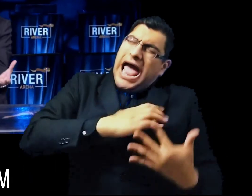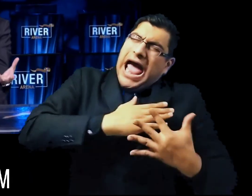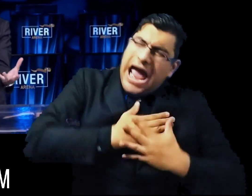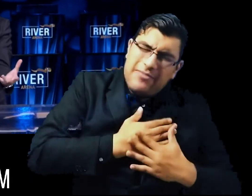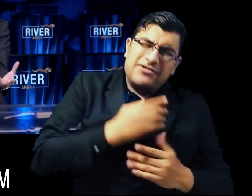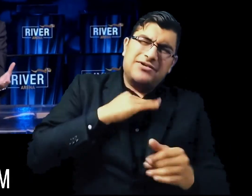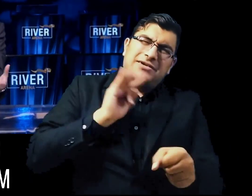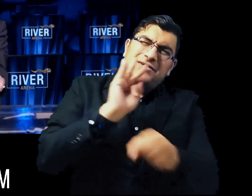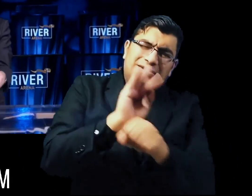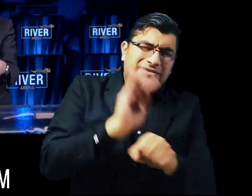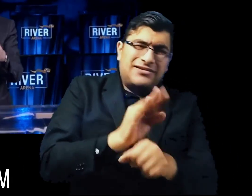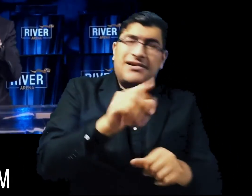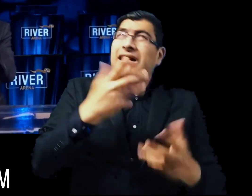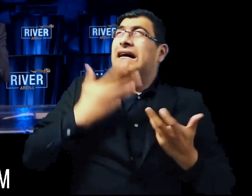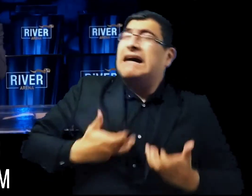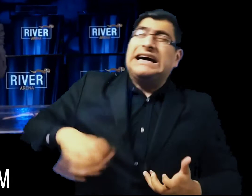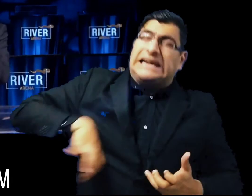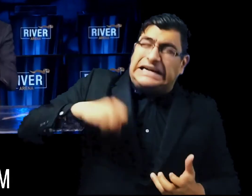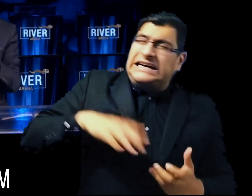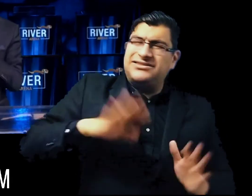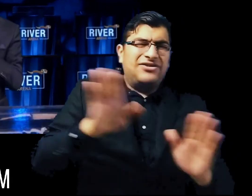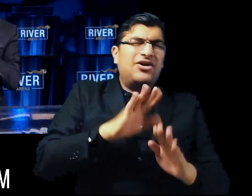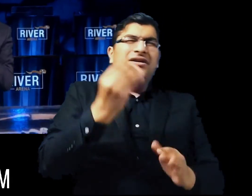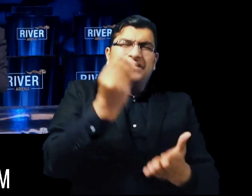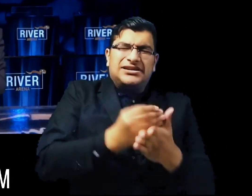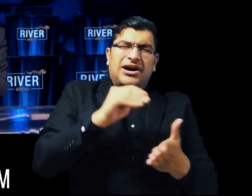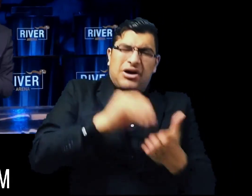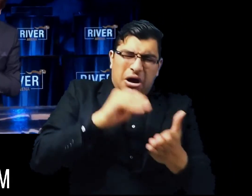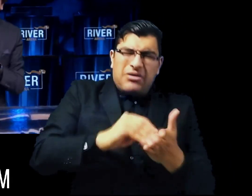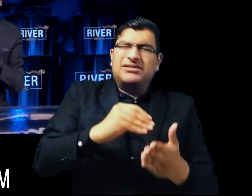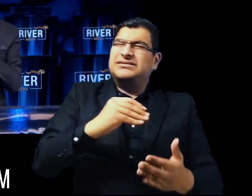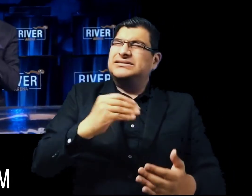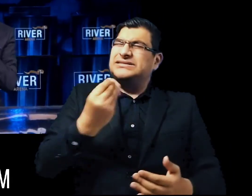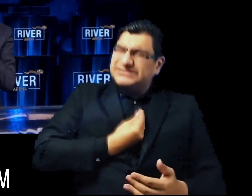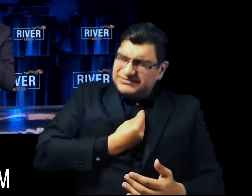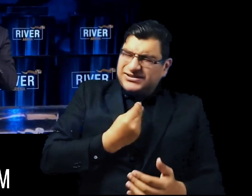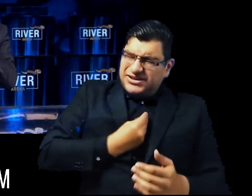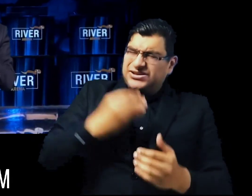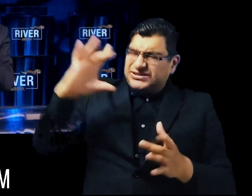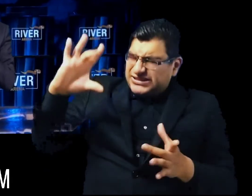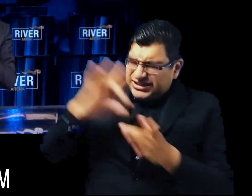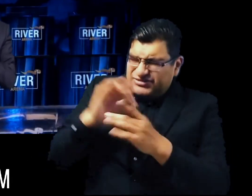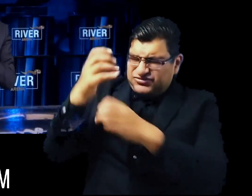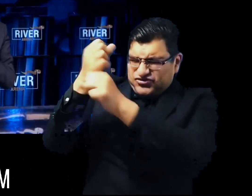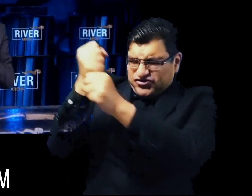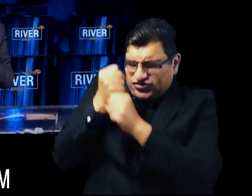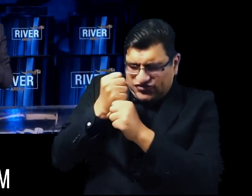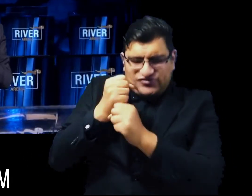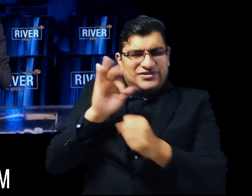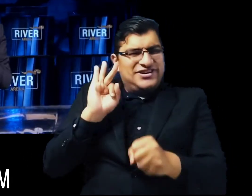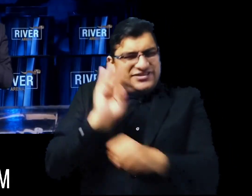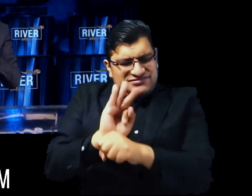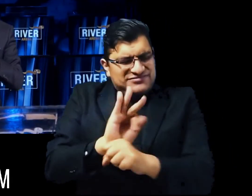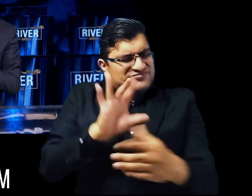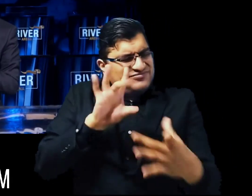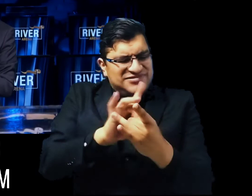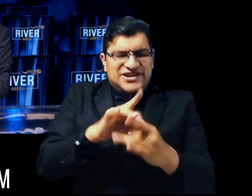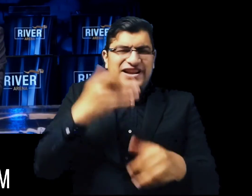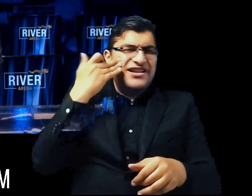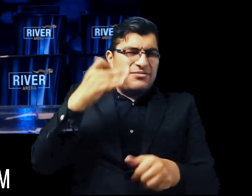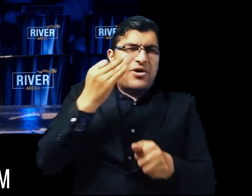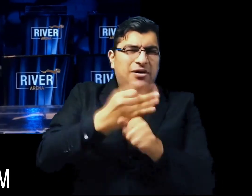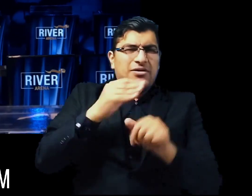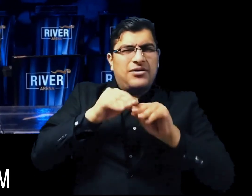No tienes que pelear por eso. Solo resiste, solo mantente donde Dios te puso. El mayor tiempo de mover,